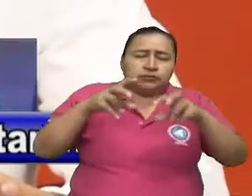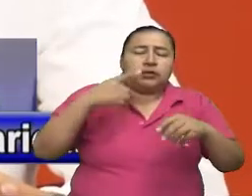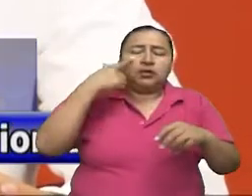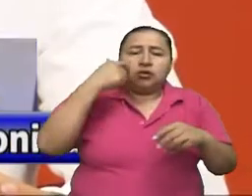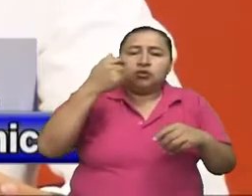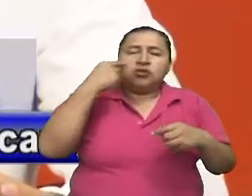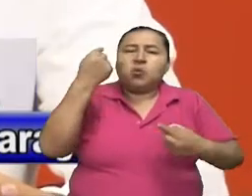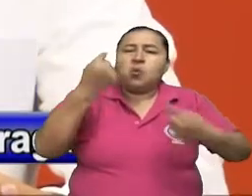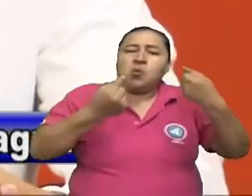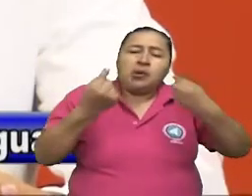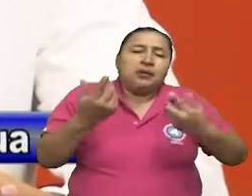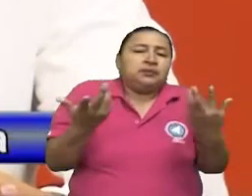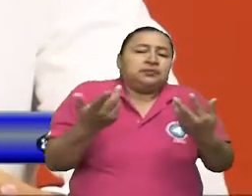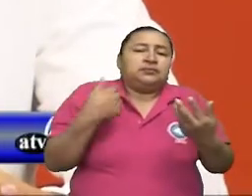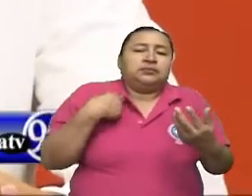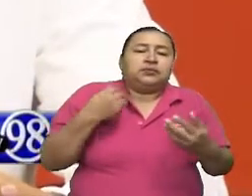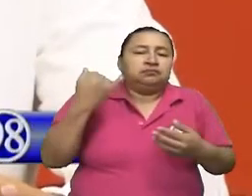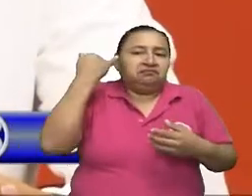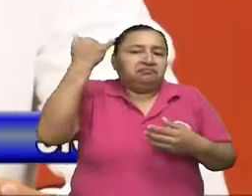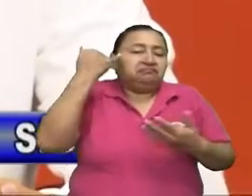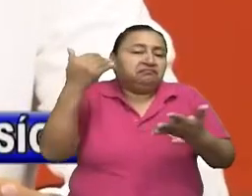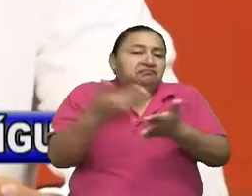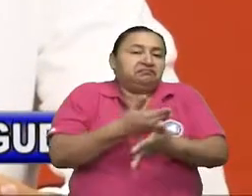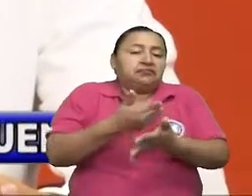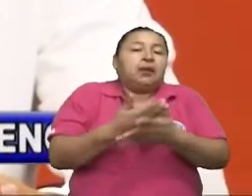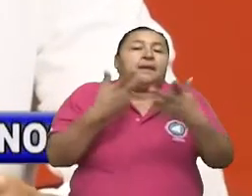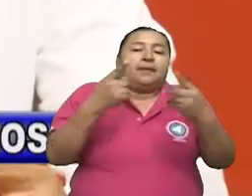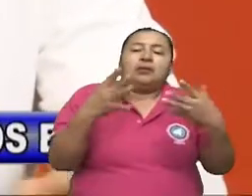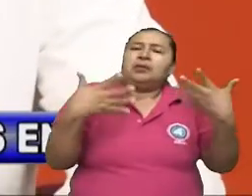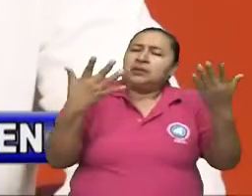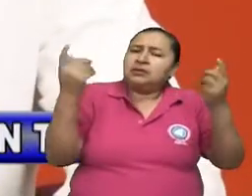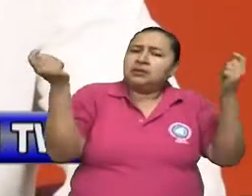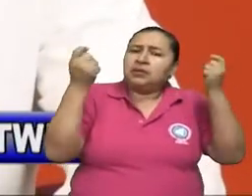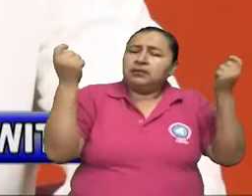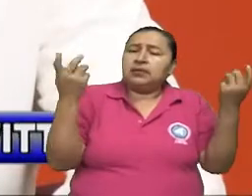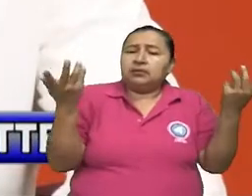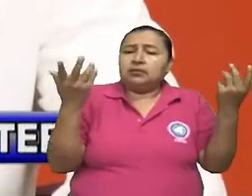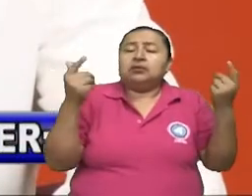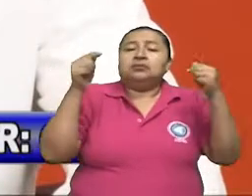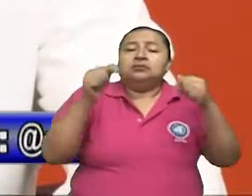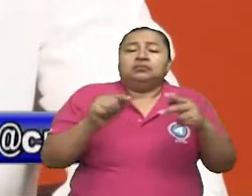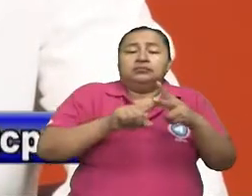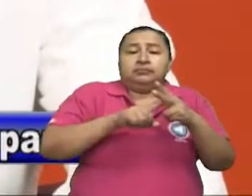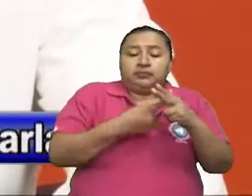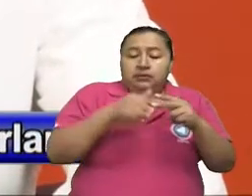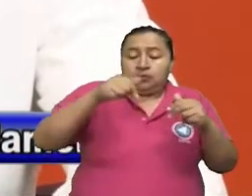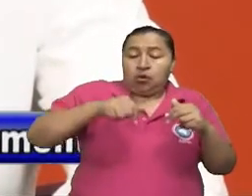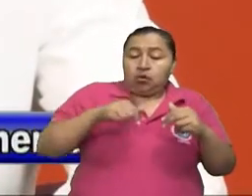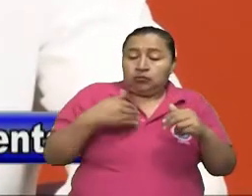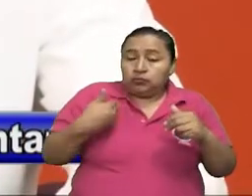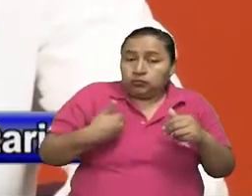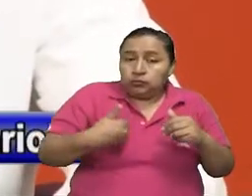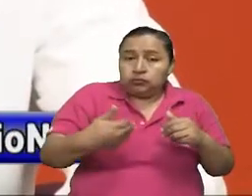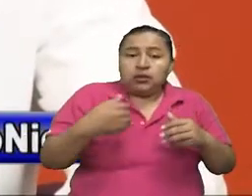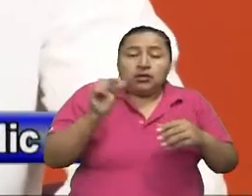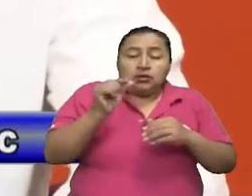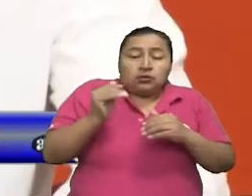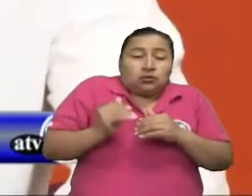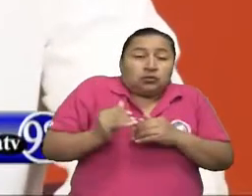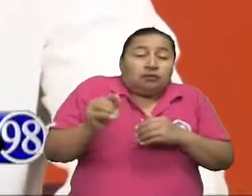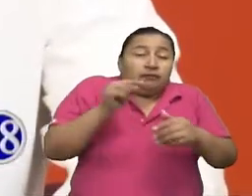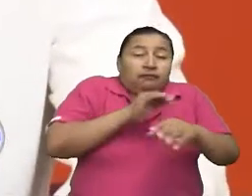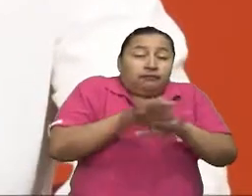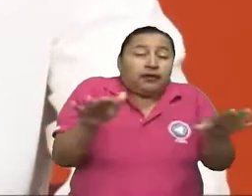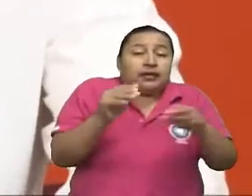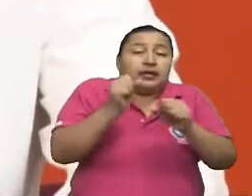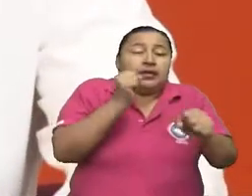reconociendo, proponiendo y además celebrando. Si es que a partir del día de hoy vamos ya a la recta final, el año escolar